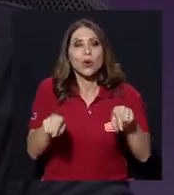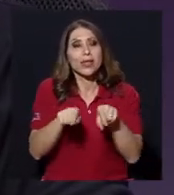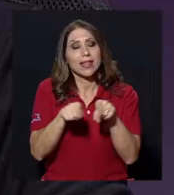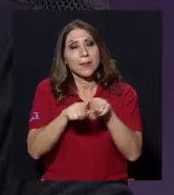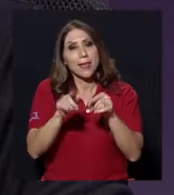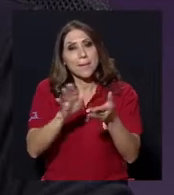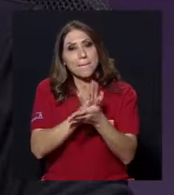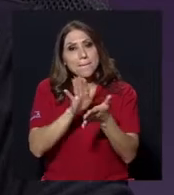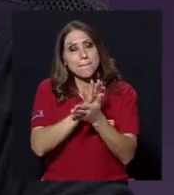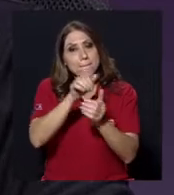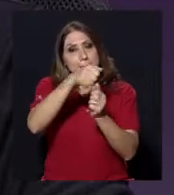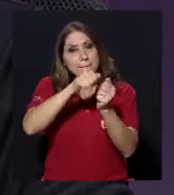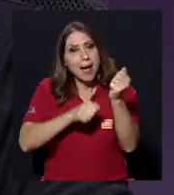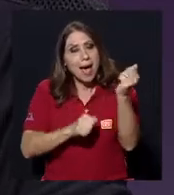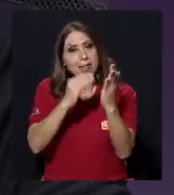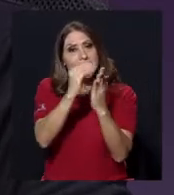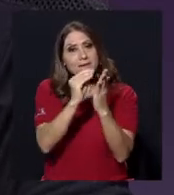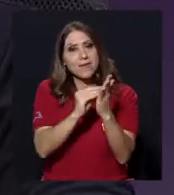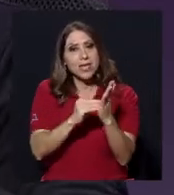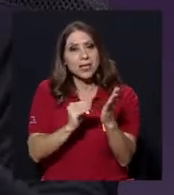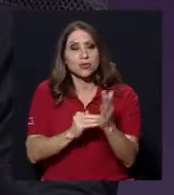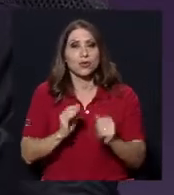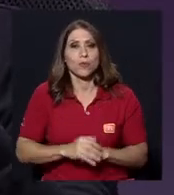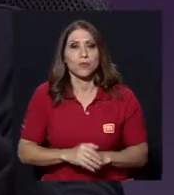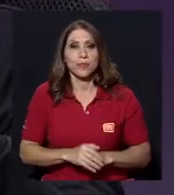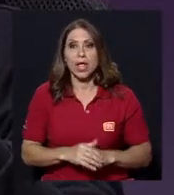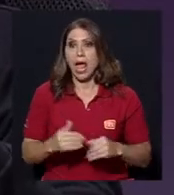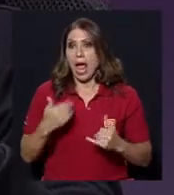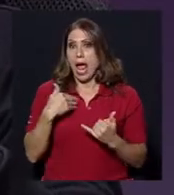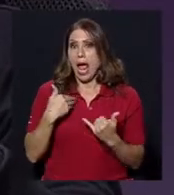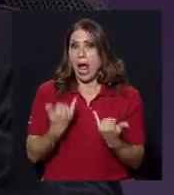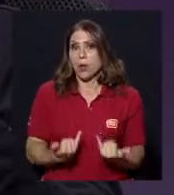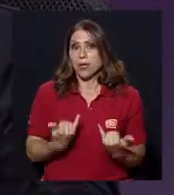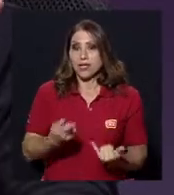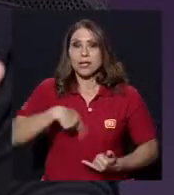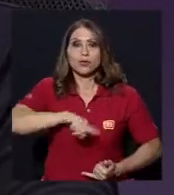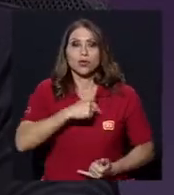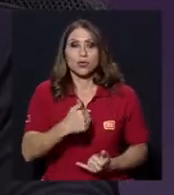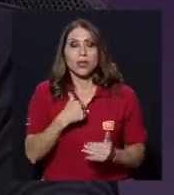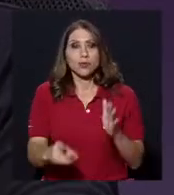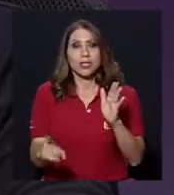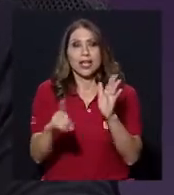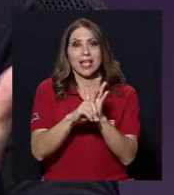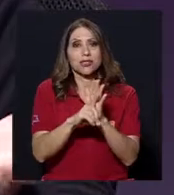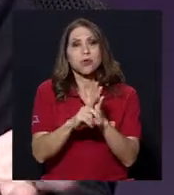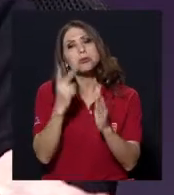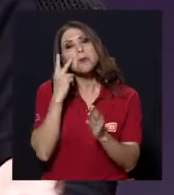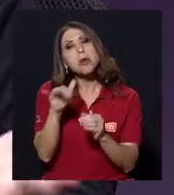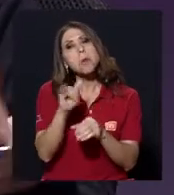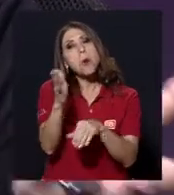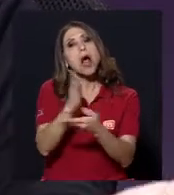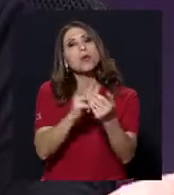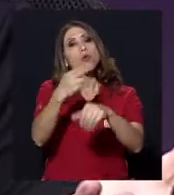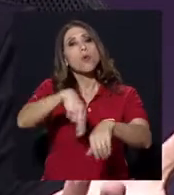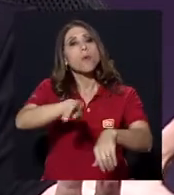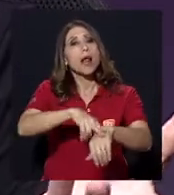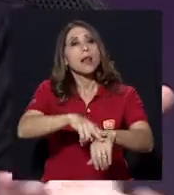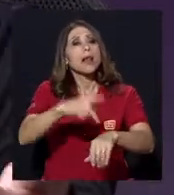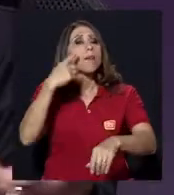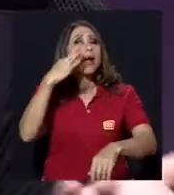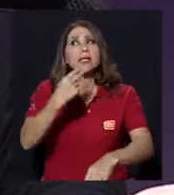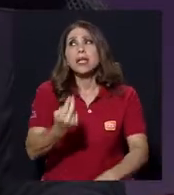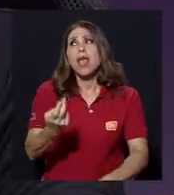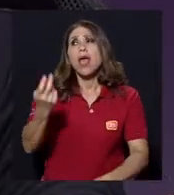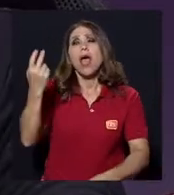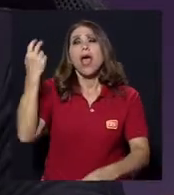es que la cuestión de los derechos que gozamos hoy día se ha naturalizado. Uh-huh. Y pareciera que siempre fue así, que